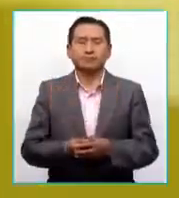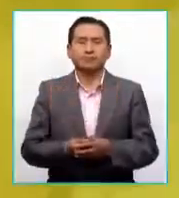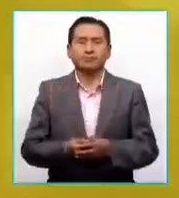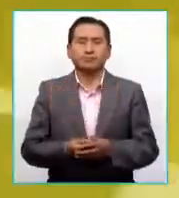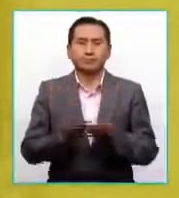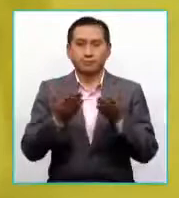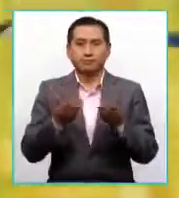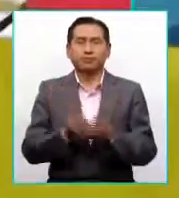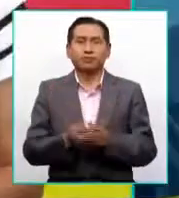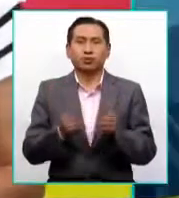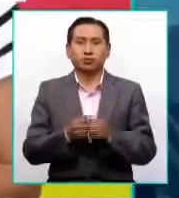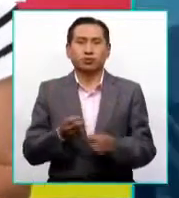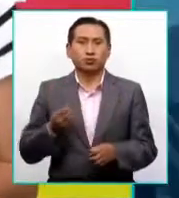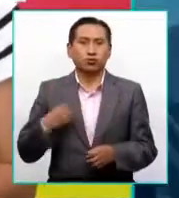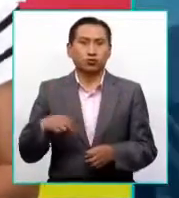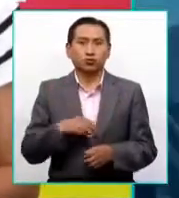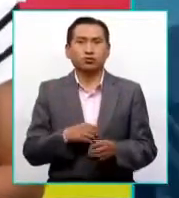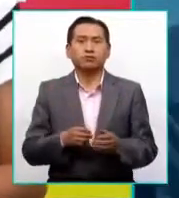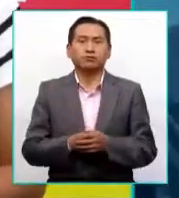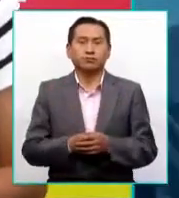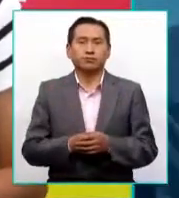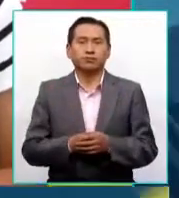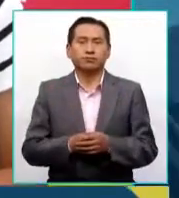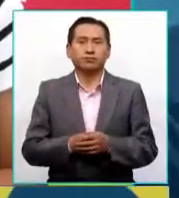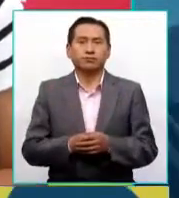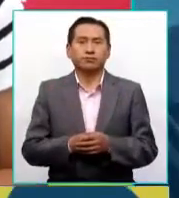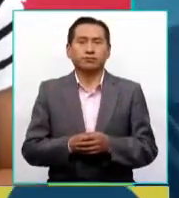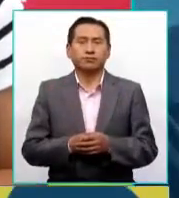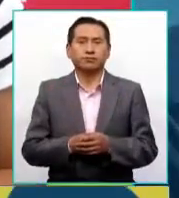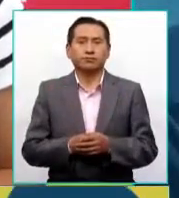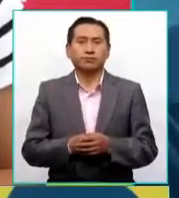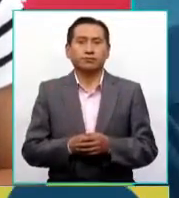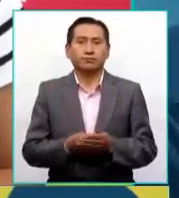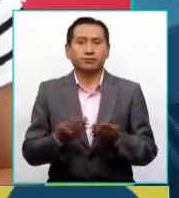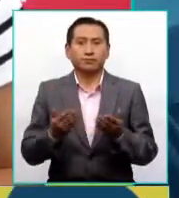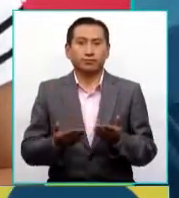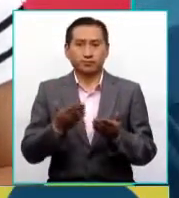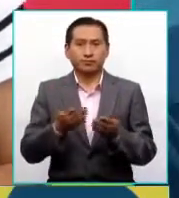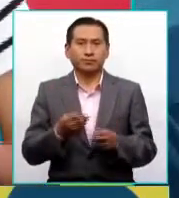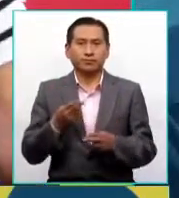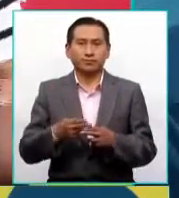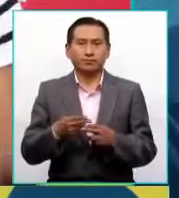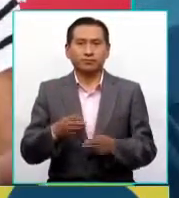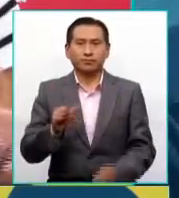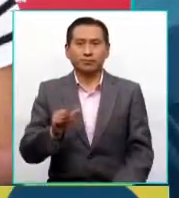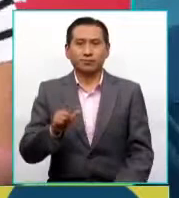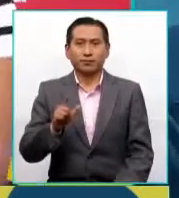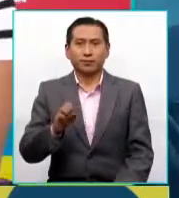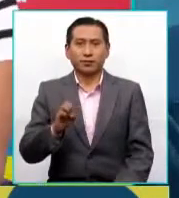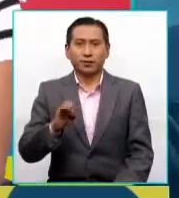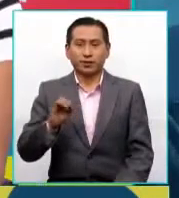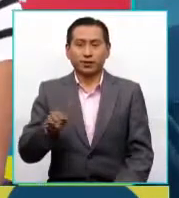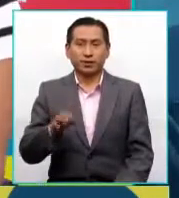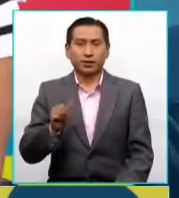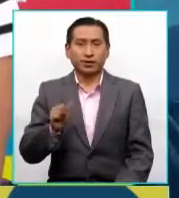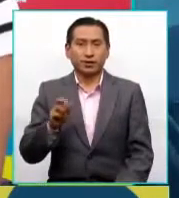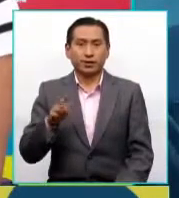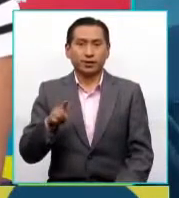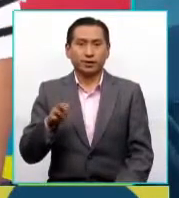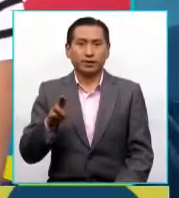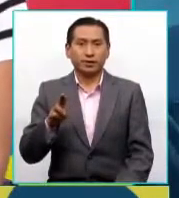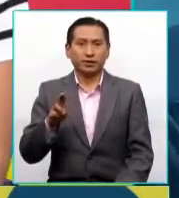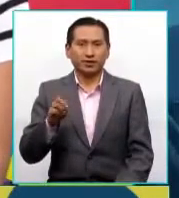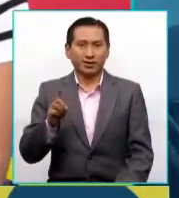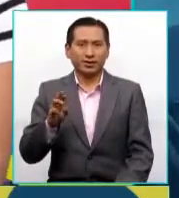estar conectadas con nosotros, más conocido como Tímpana, y que en esta oportunidad pues puede también pues compartirnos algunas de sus ideas